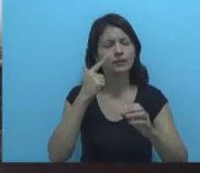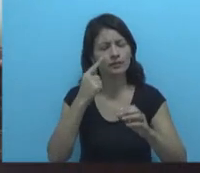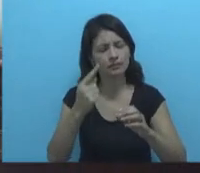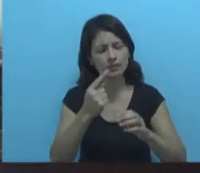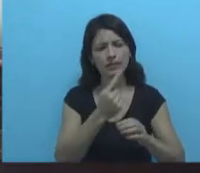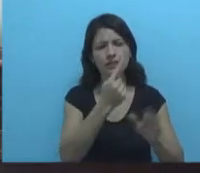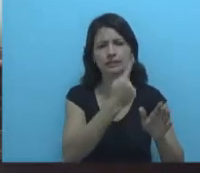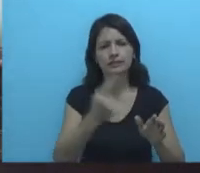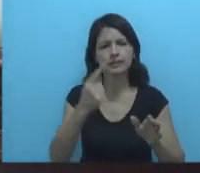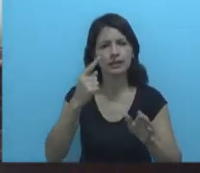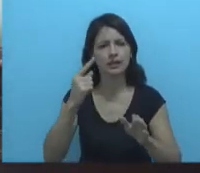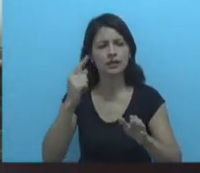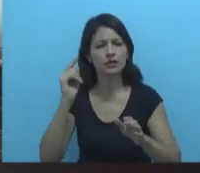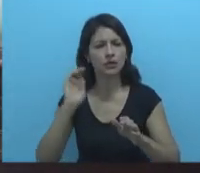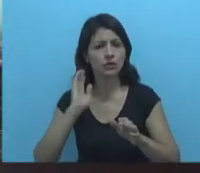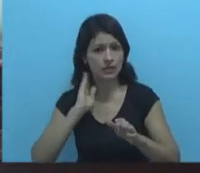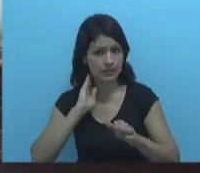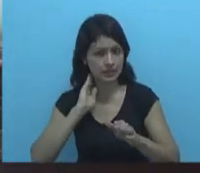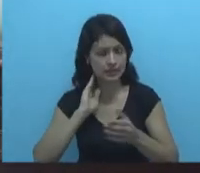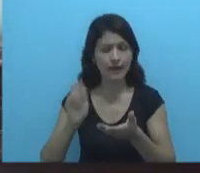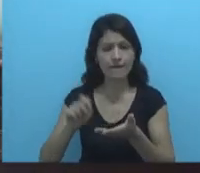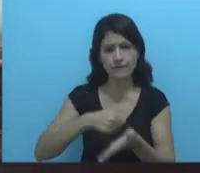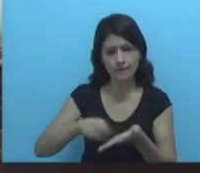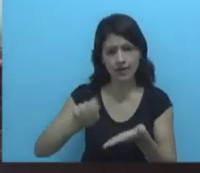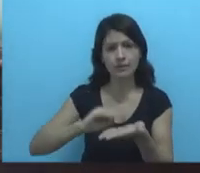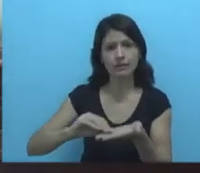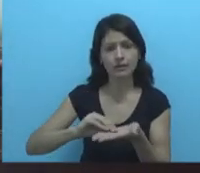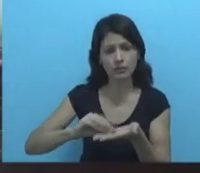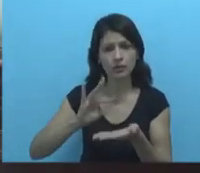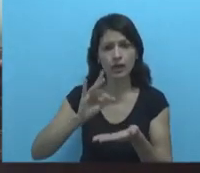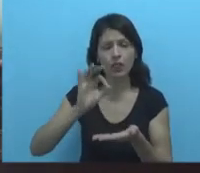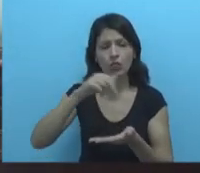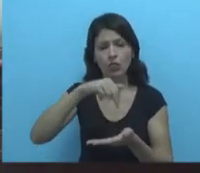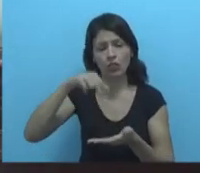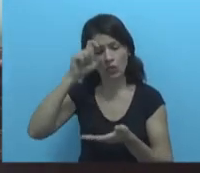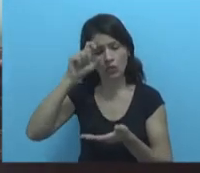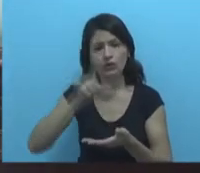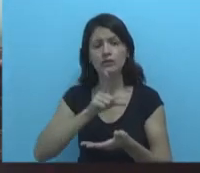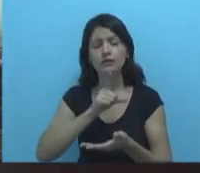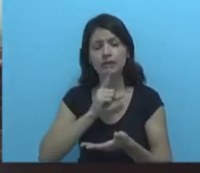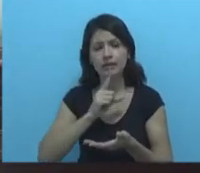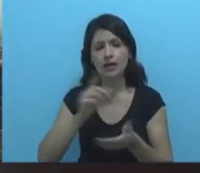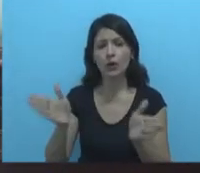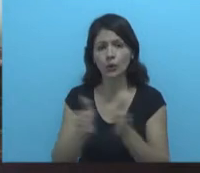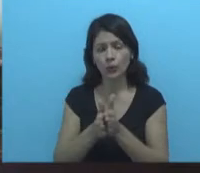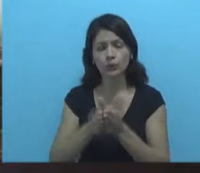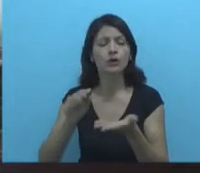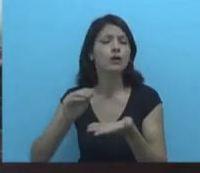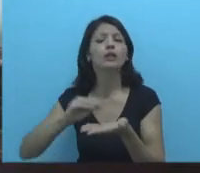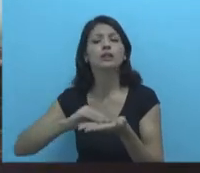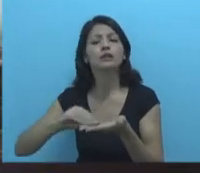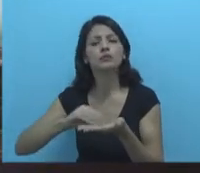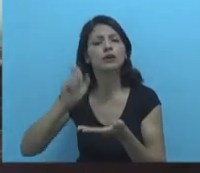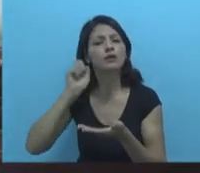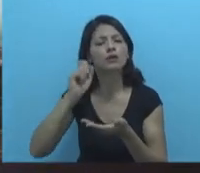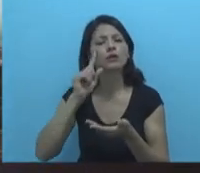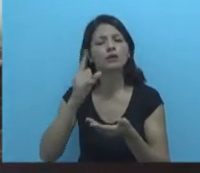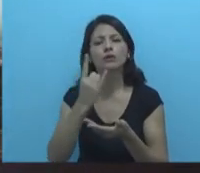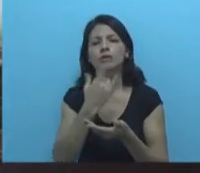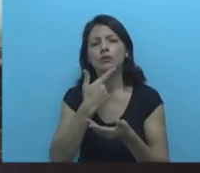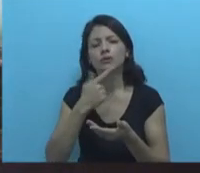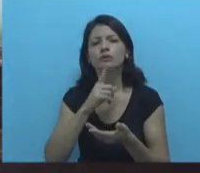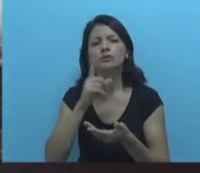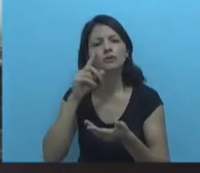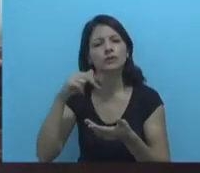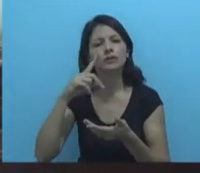43.116, diputada Donet, con la firma del diputado Giustiniani, por el cual se solicita disponga a garantizar a los trabajadores